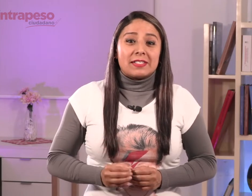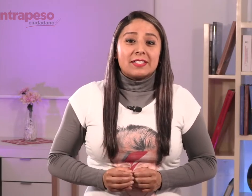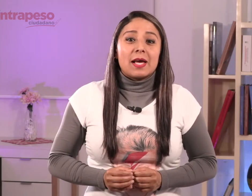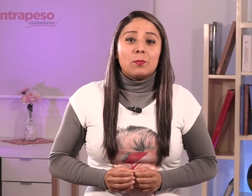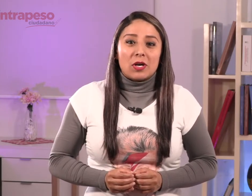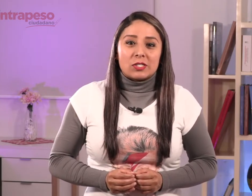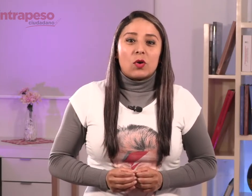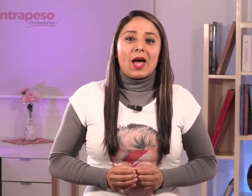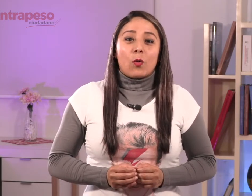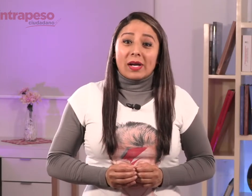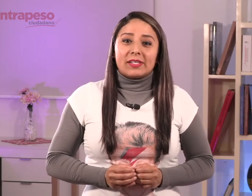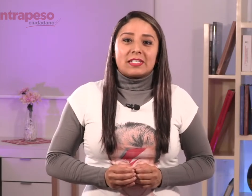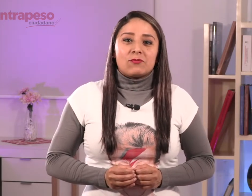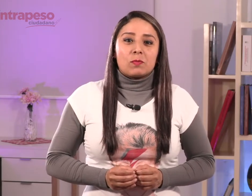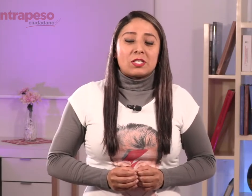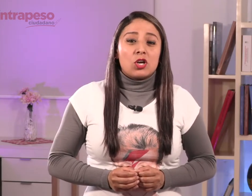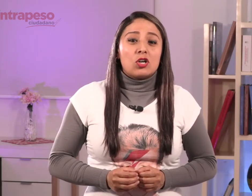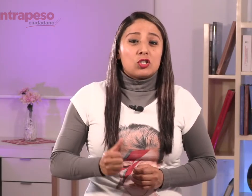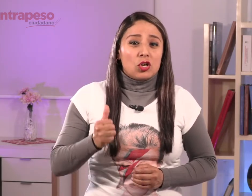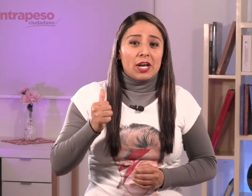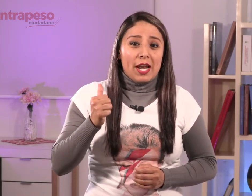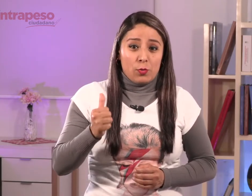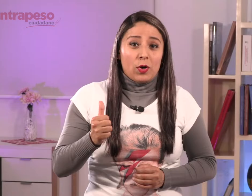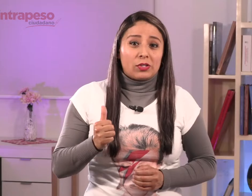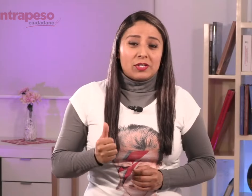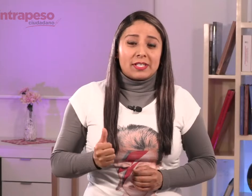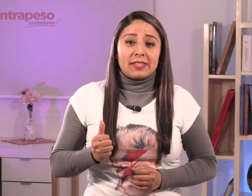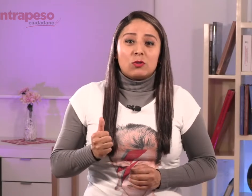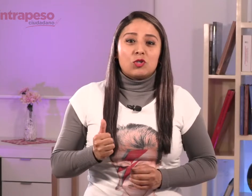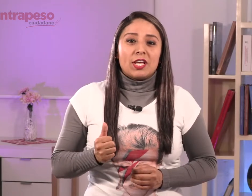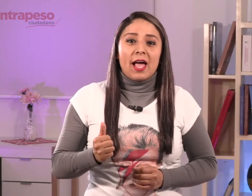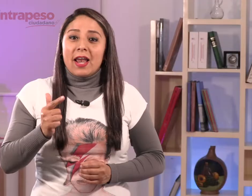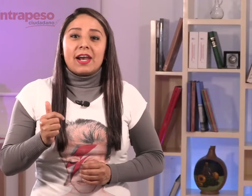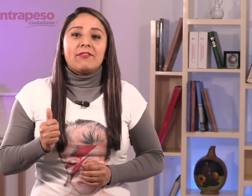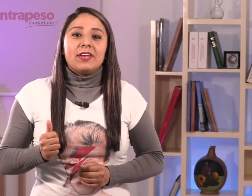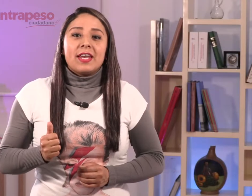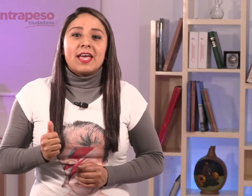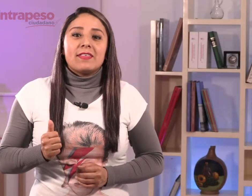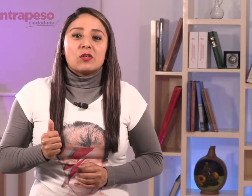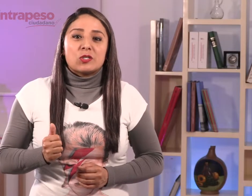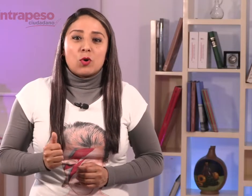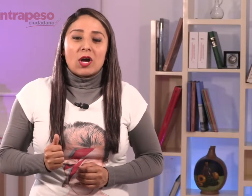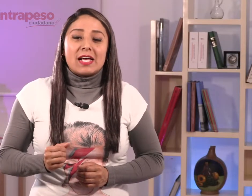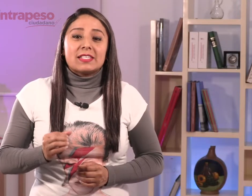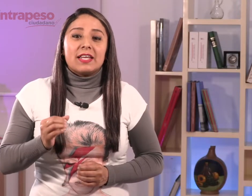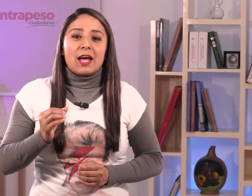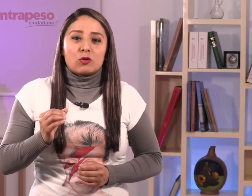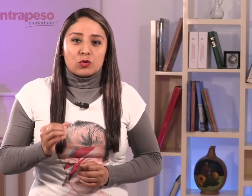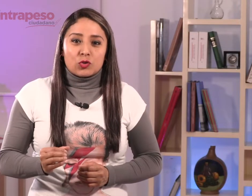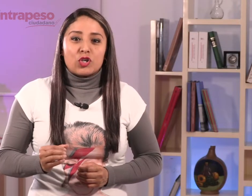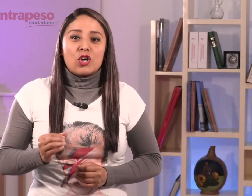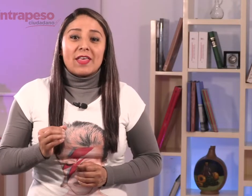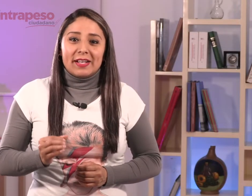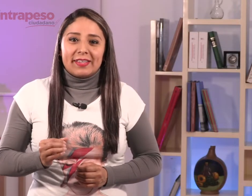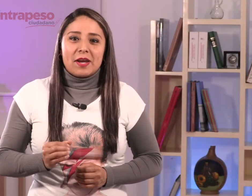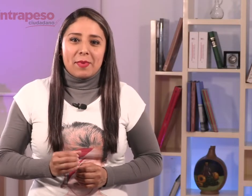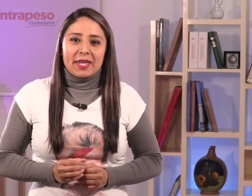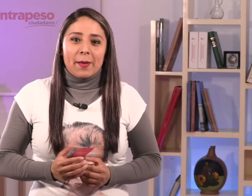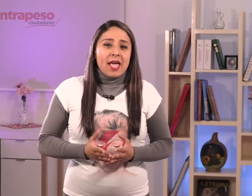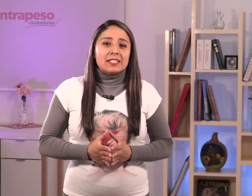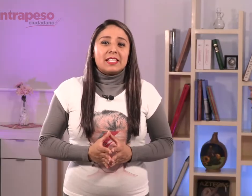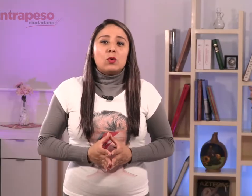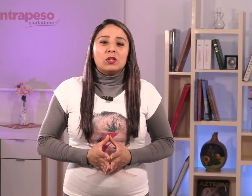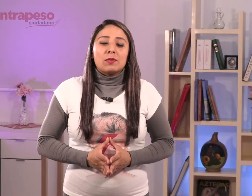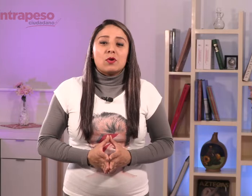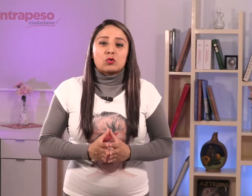mayor énfasis ha puesto la Cuarta Transformación son el aeropuerto de Santa Lucía, la refinería de Dos Bocas y la construcción del Tren